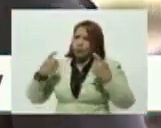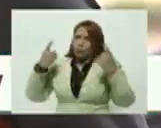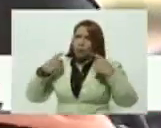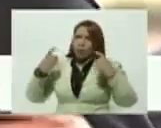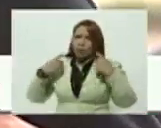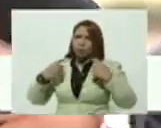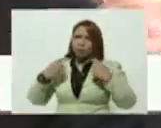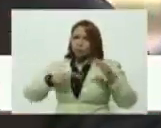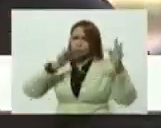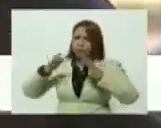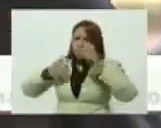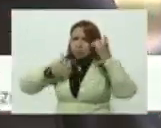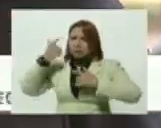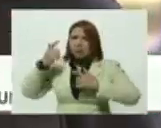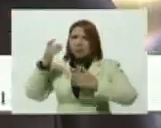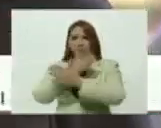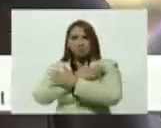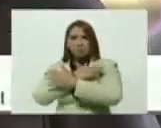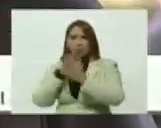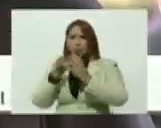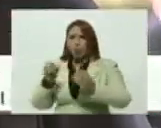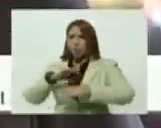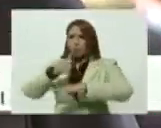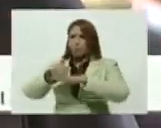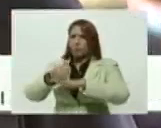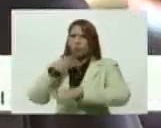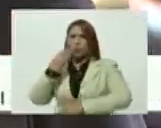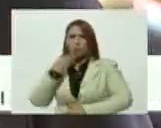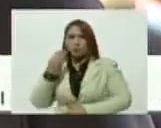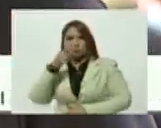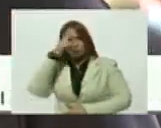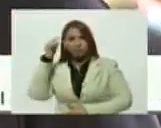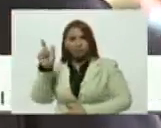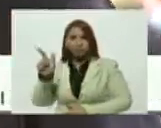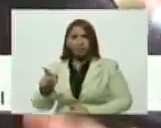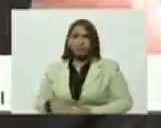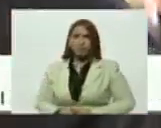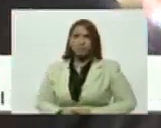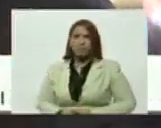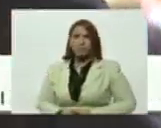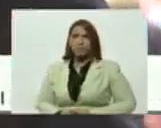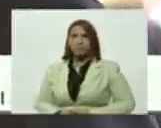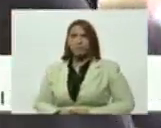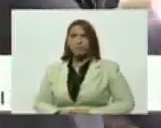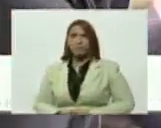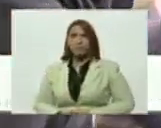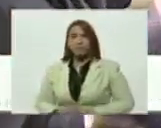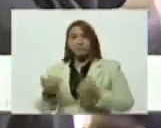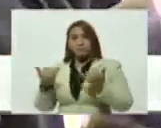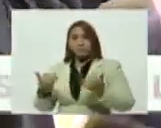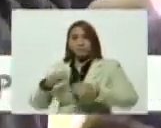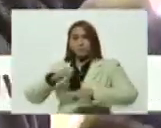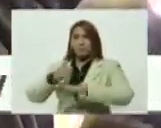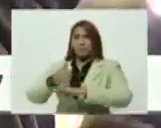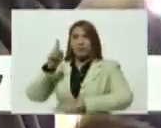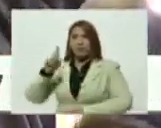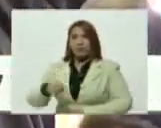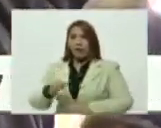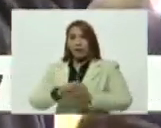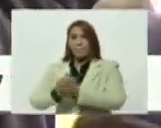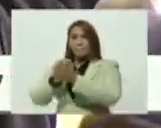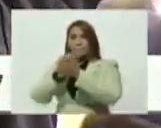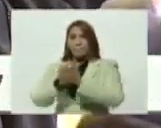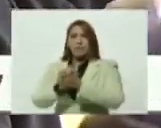comandante Chávez. Mis felicitaciones para toda la dirección de la juventud del Partido Socialista Unido de Venezuela, la actual dirección y los compañeros